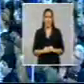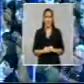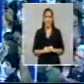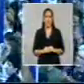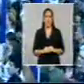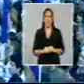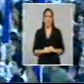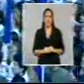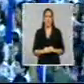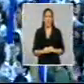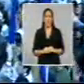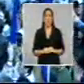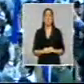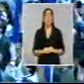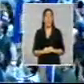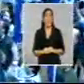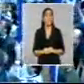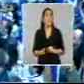Porque